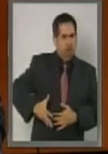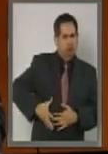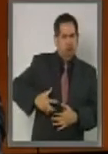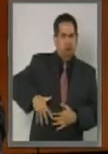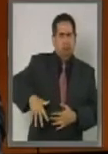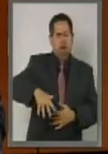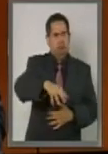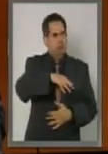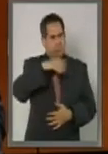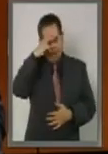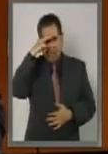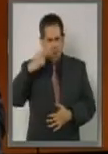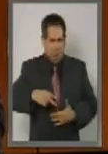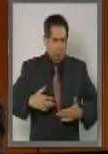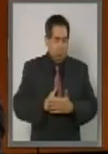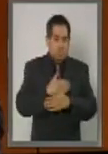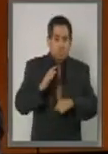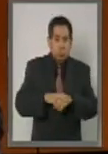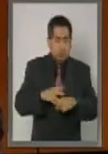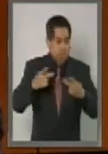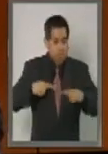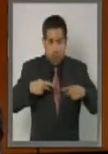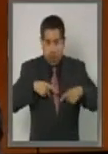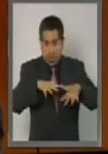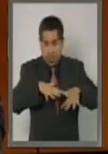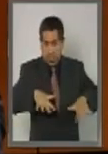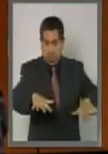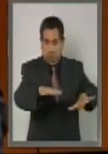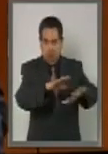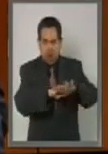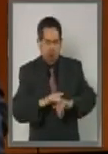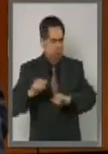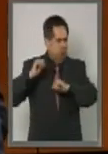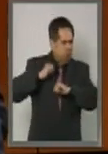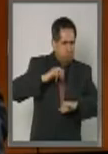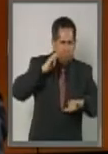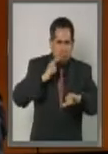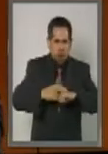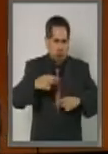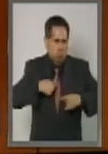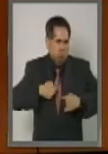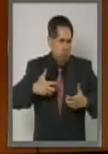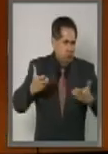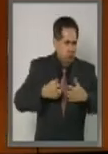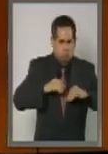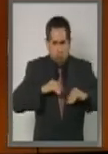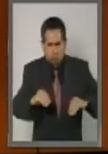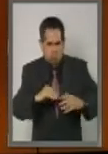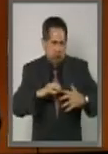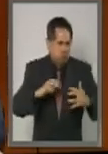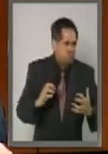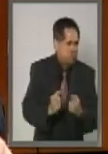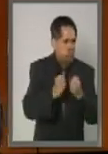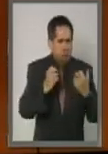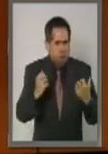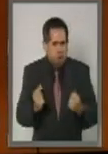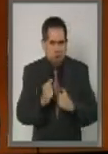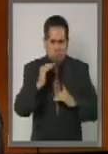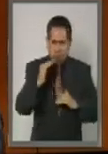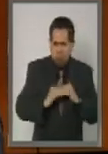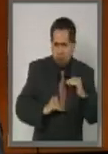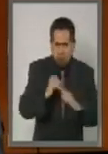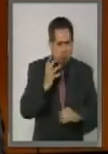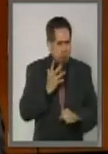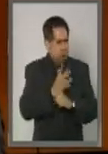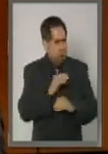volvió protagonista, encabezando los esfuerzos de rescate y de reconstrucción.